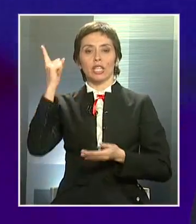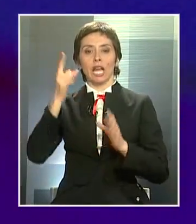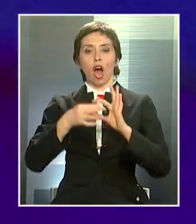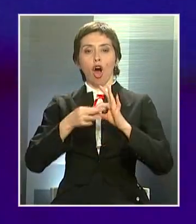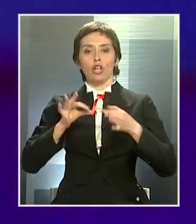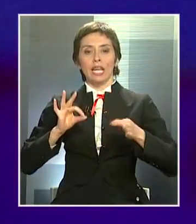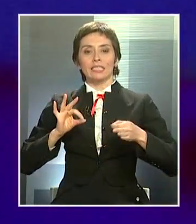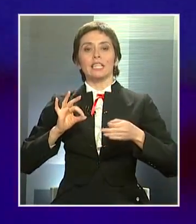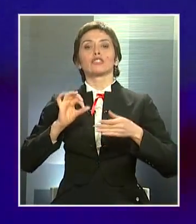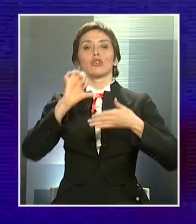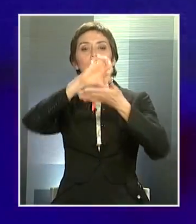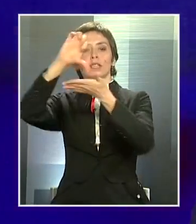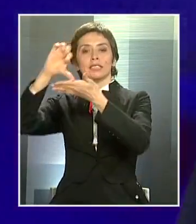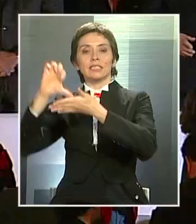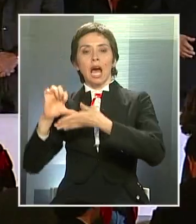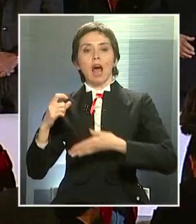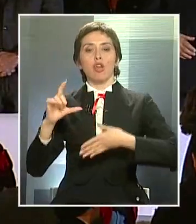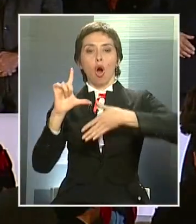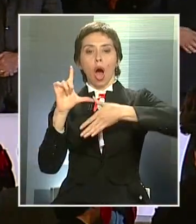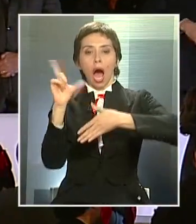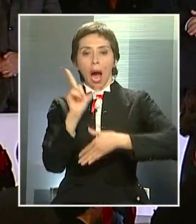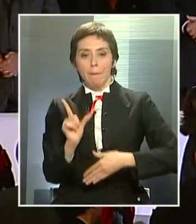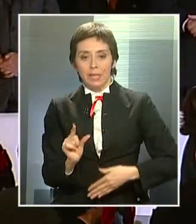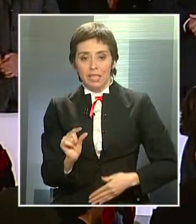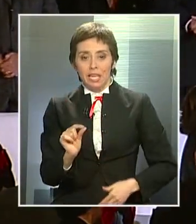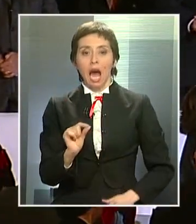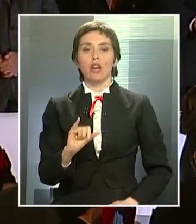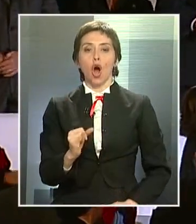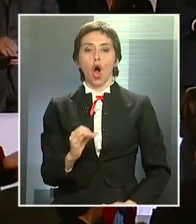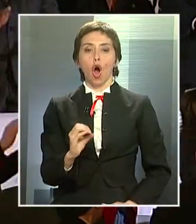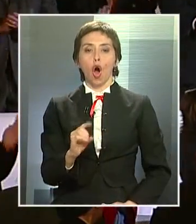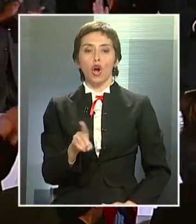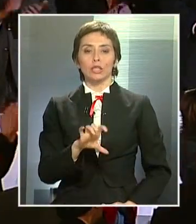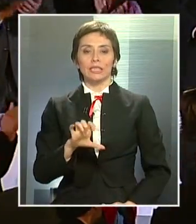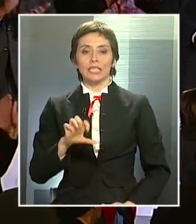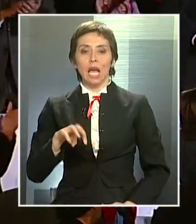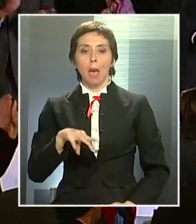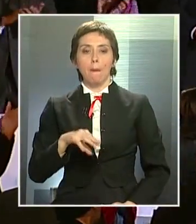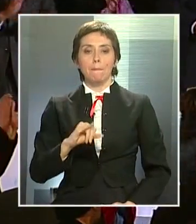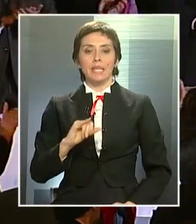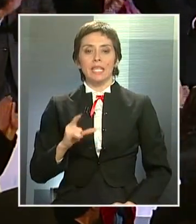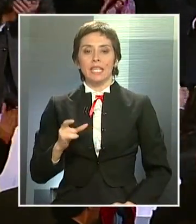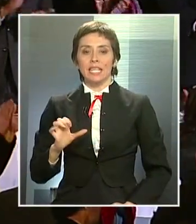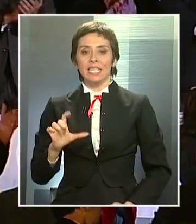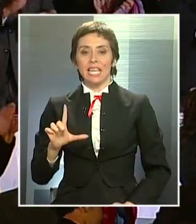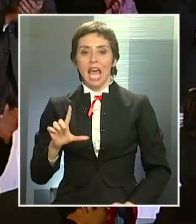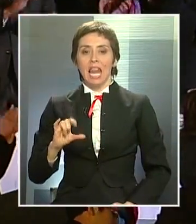Organización de los Estados Americanos, don José Miguel Insulza.